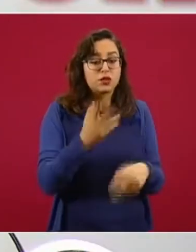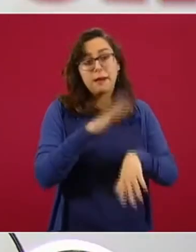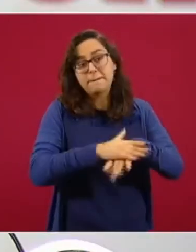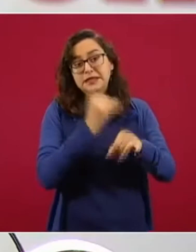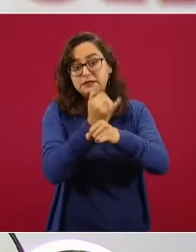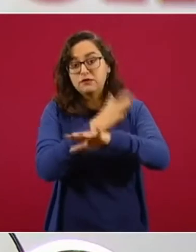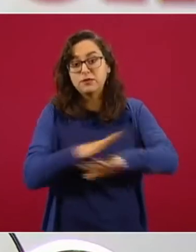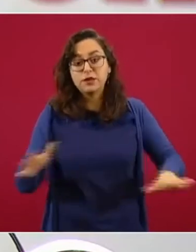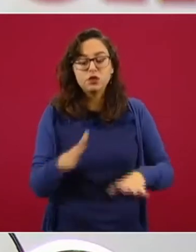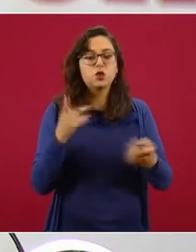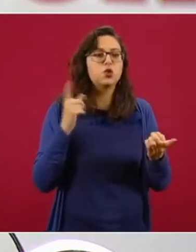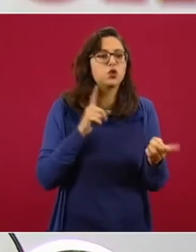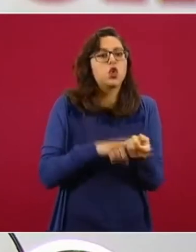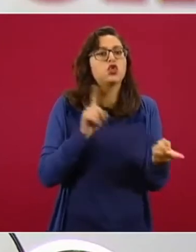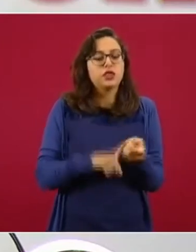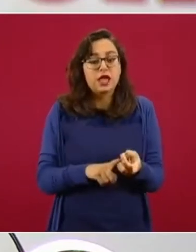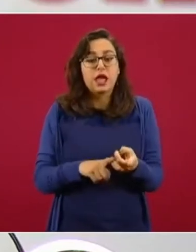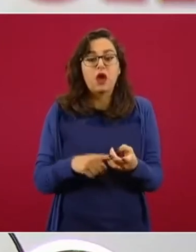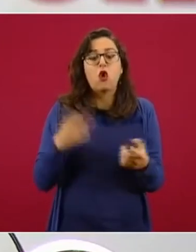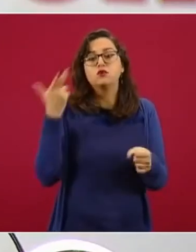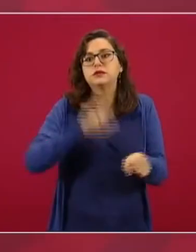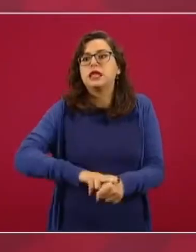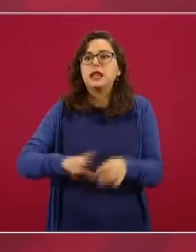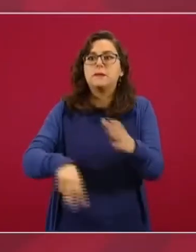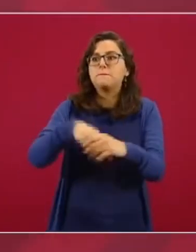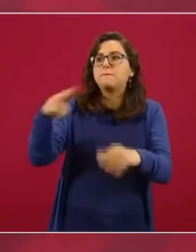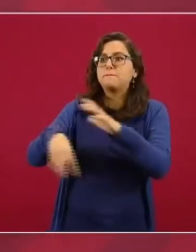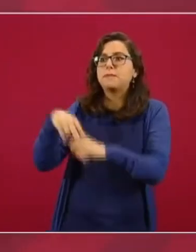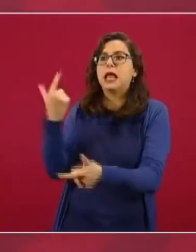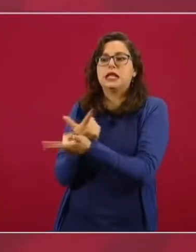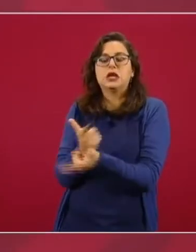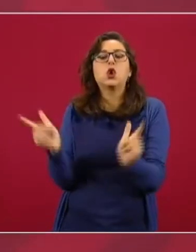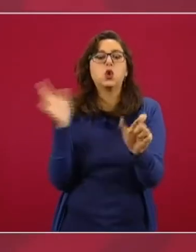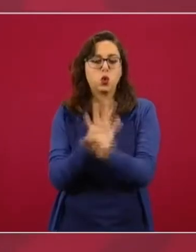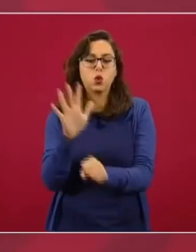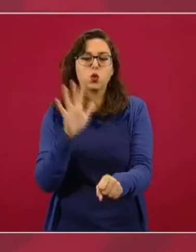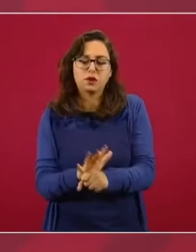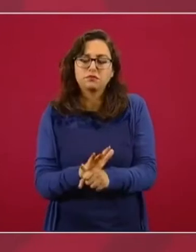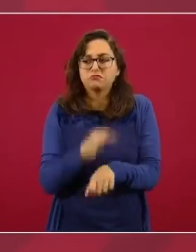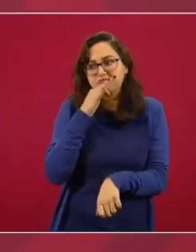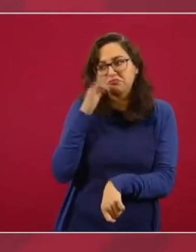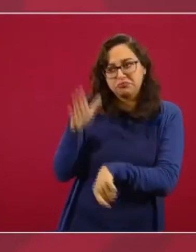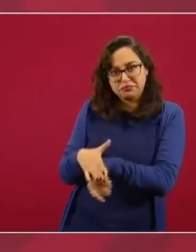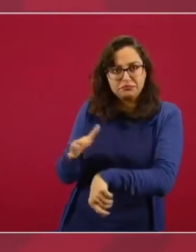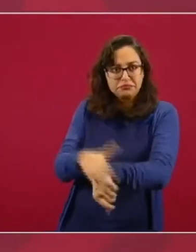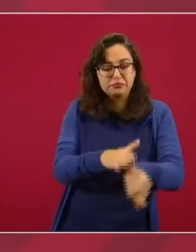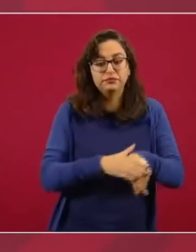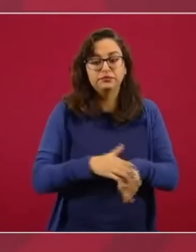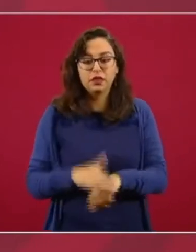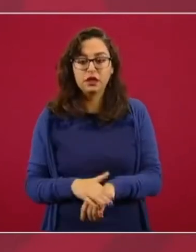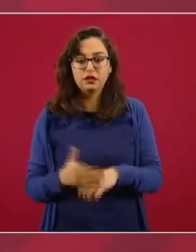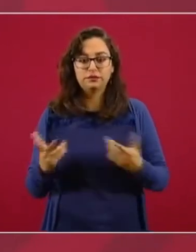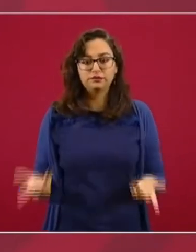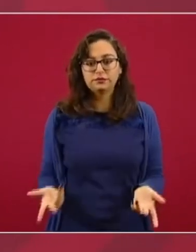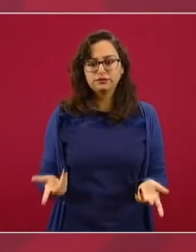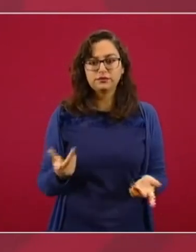a las personas a qué hospital de su localidad se encuentra disponibilidad de camas. Entonces, no perder tiempo en